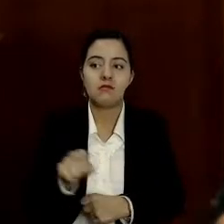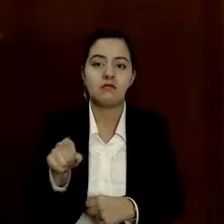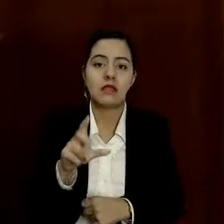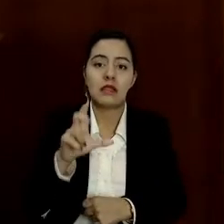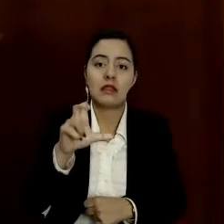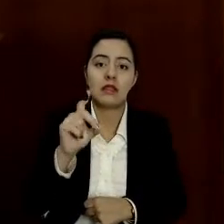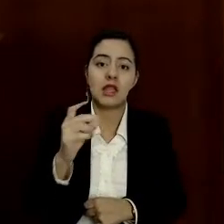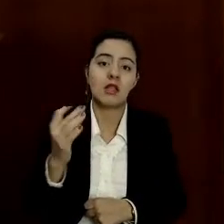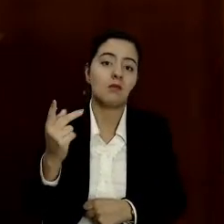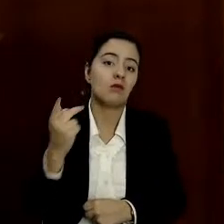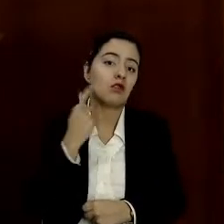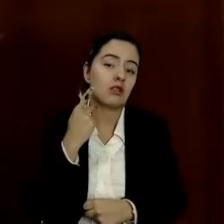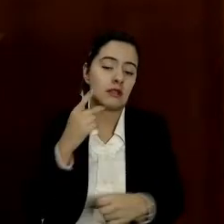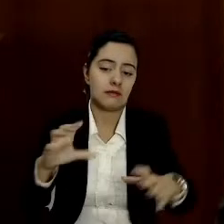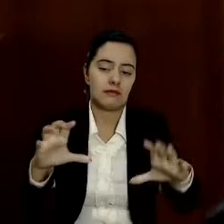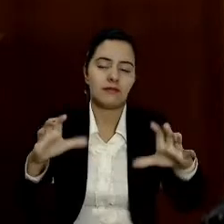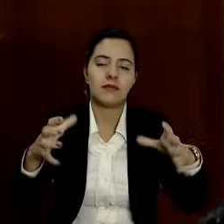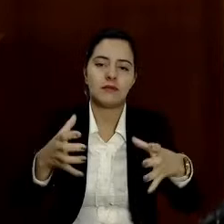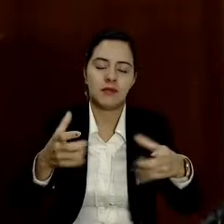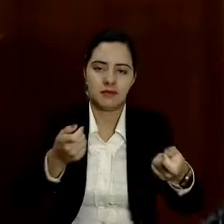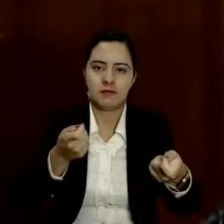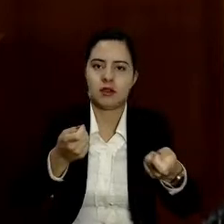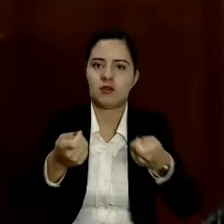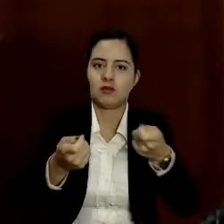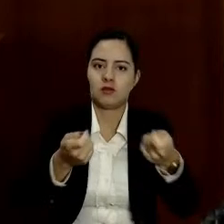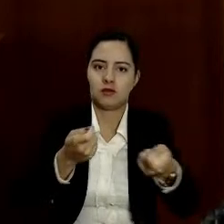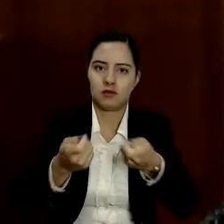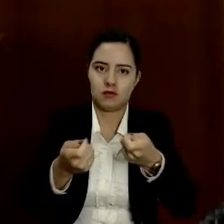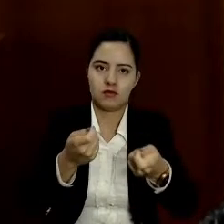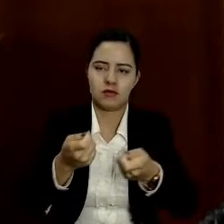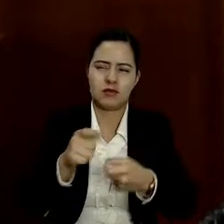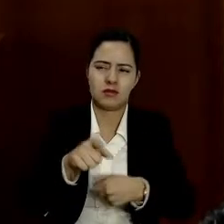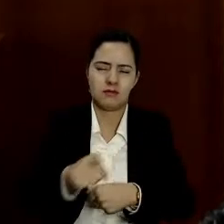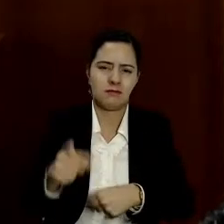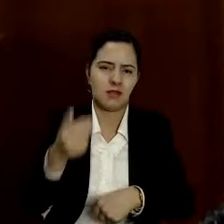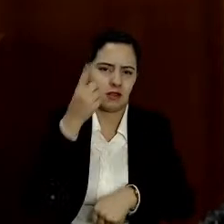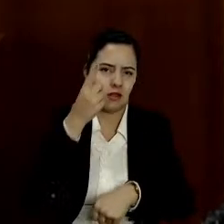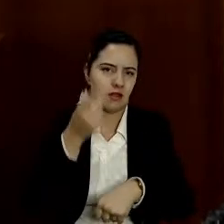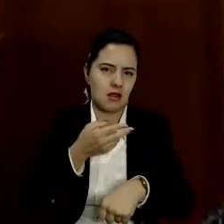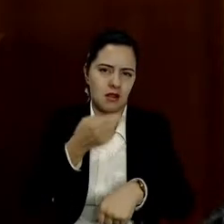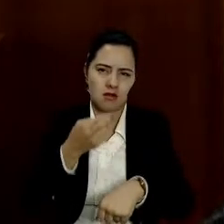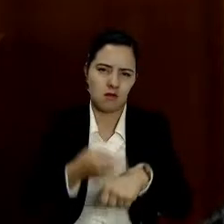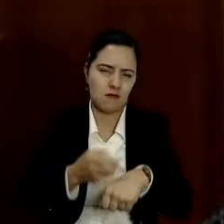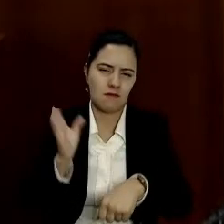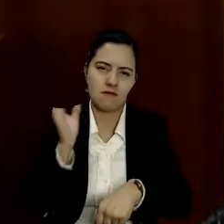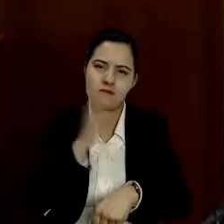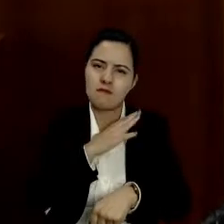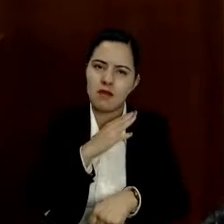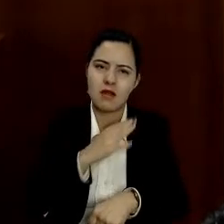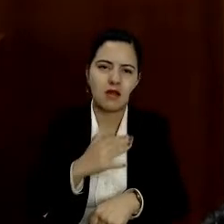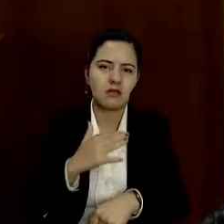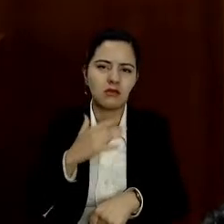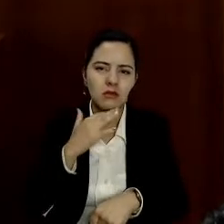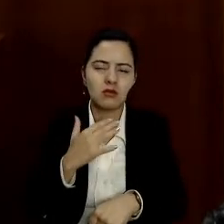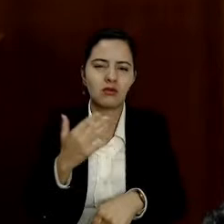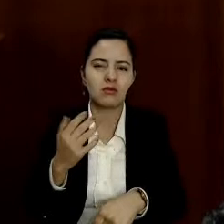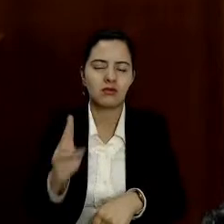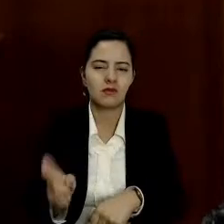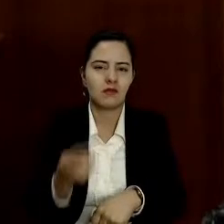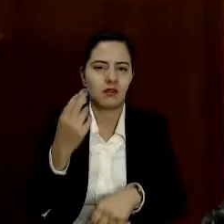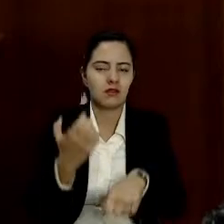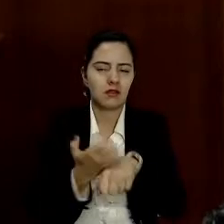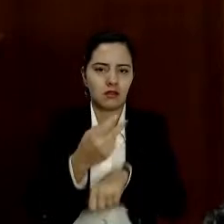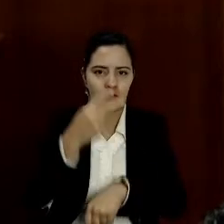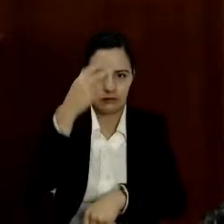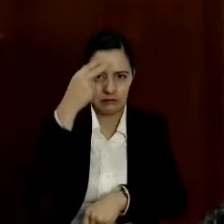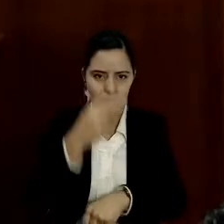políticos, altos funcionarios y rectores corruptos de la Universidad del Estado de México ligados al PRI y